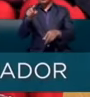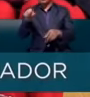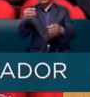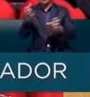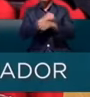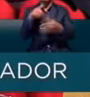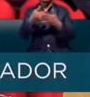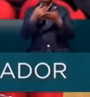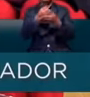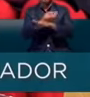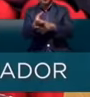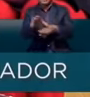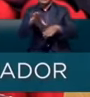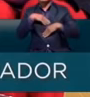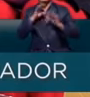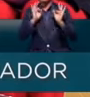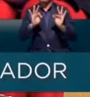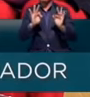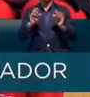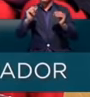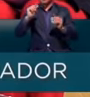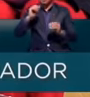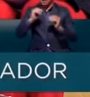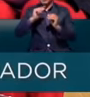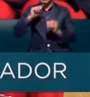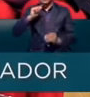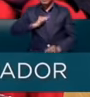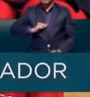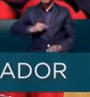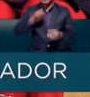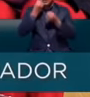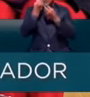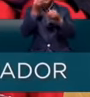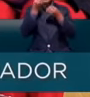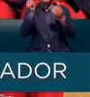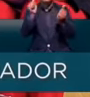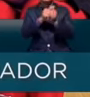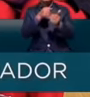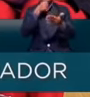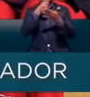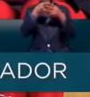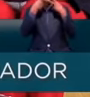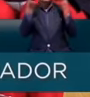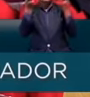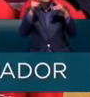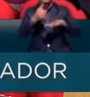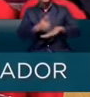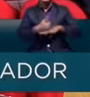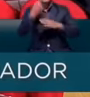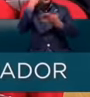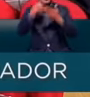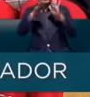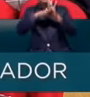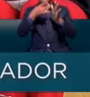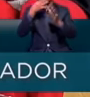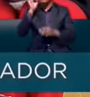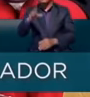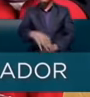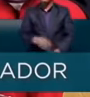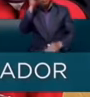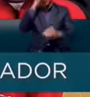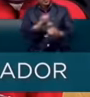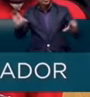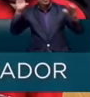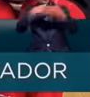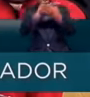que nos corresponden y que han sido detalladas y que seguirán siendo detalladas a través de los medios y las autoridades para evitar su contagio. Una buena